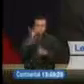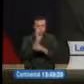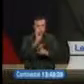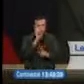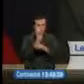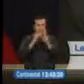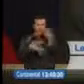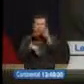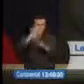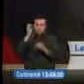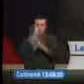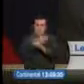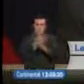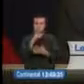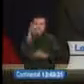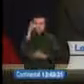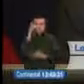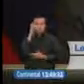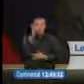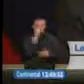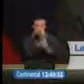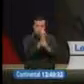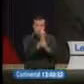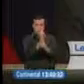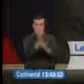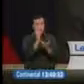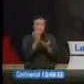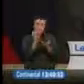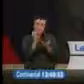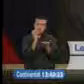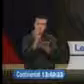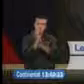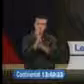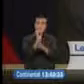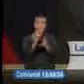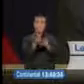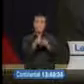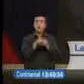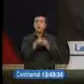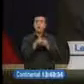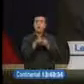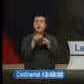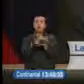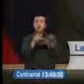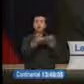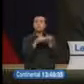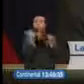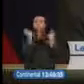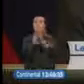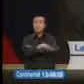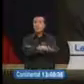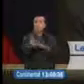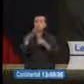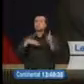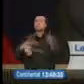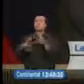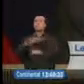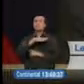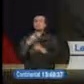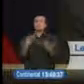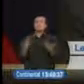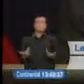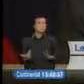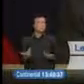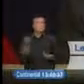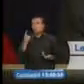ocasión he manifestado que yo considero la crítica y el asesoramiento gratuito que tenemos los gobernantes. Del entorno generalmente uno no